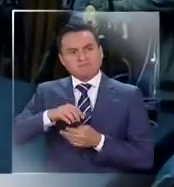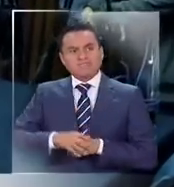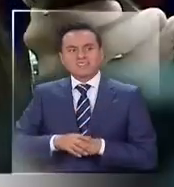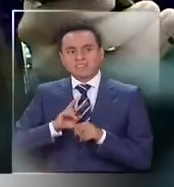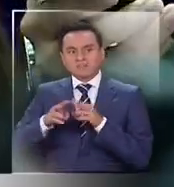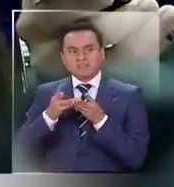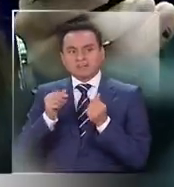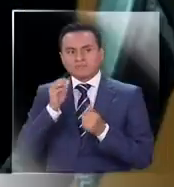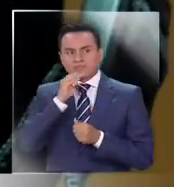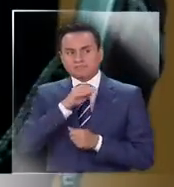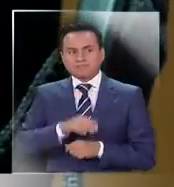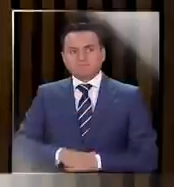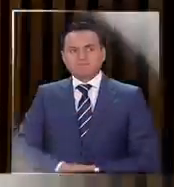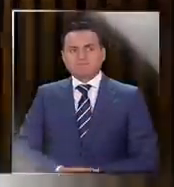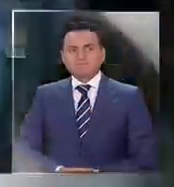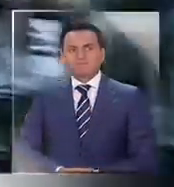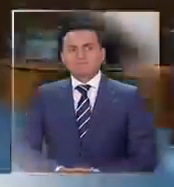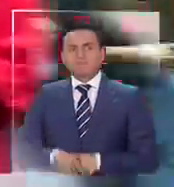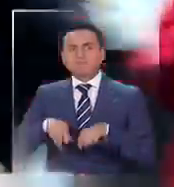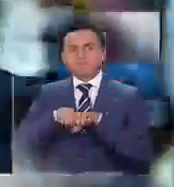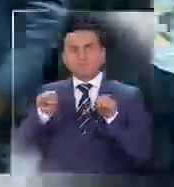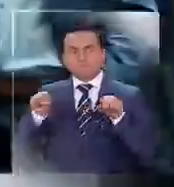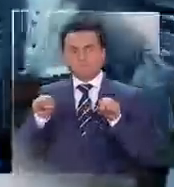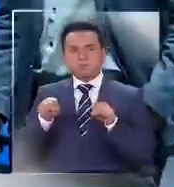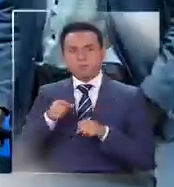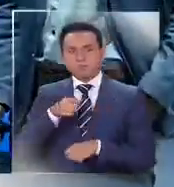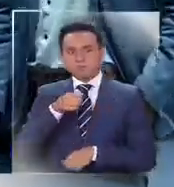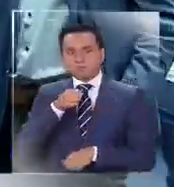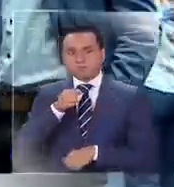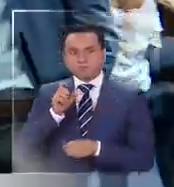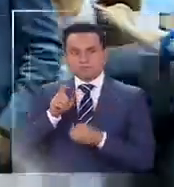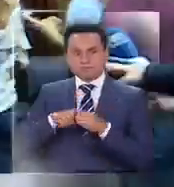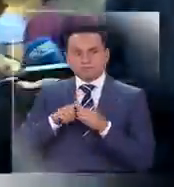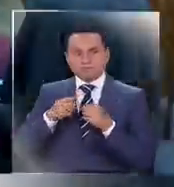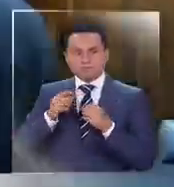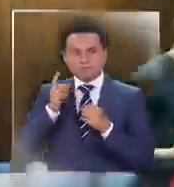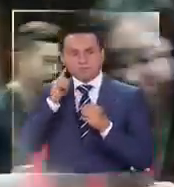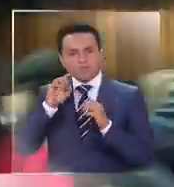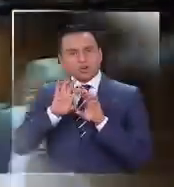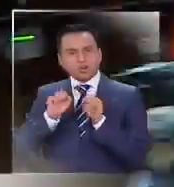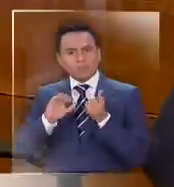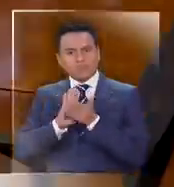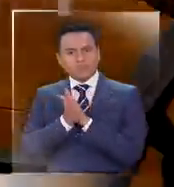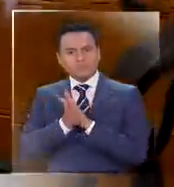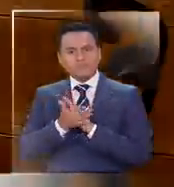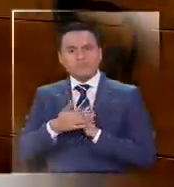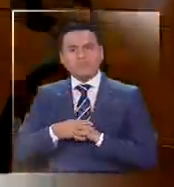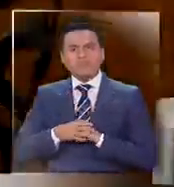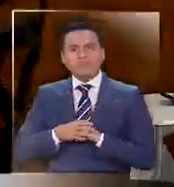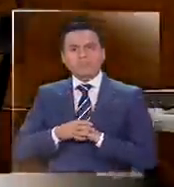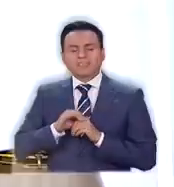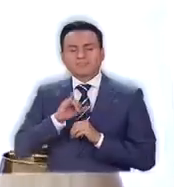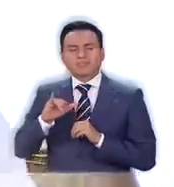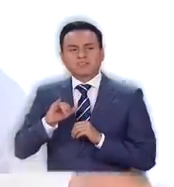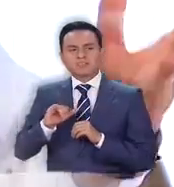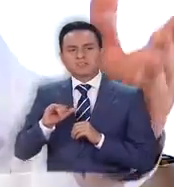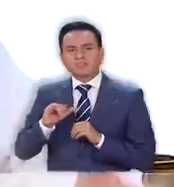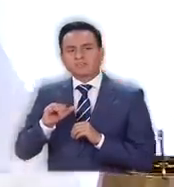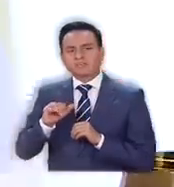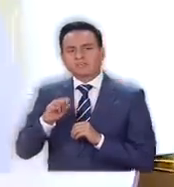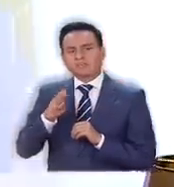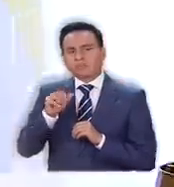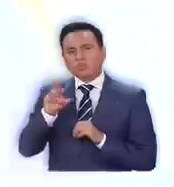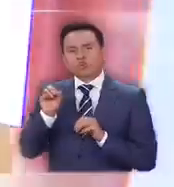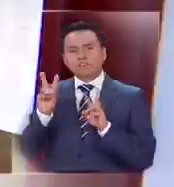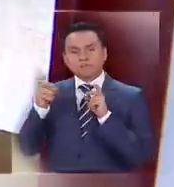Resuelve rápido. La otra misión. Compromiso de que el micrófono esté instalado. Sistema de audio completo. De ascendiente bávaro. De alemán yo tengo el